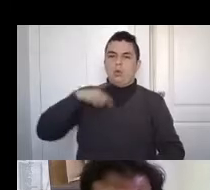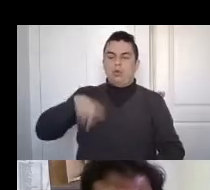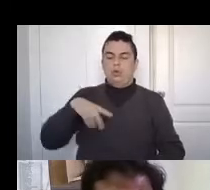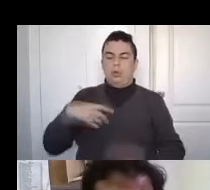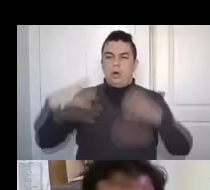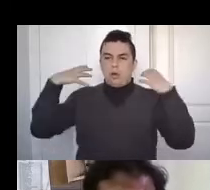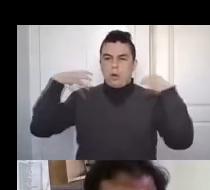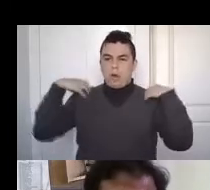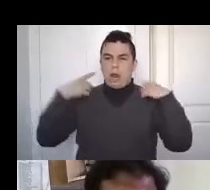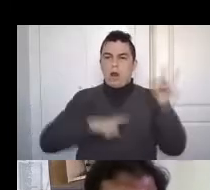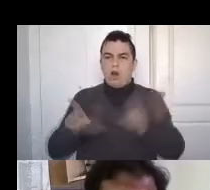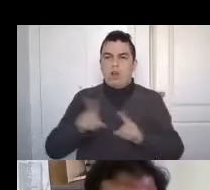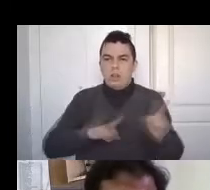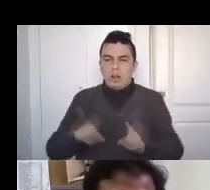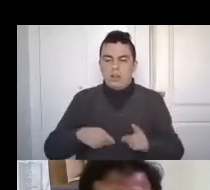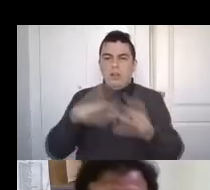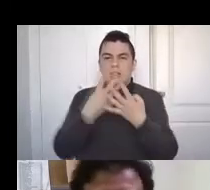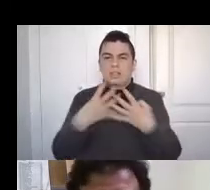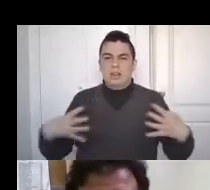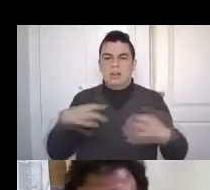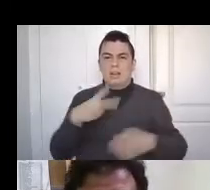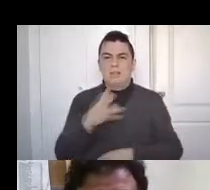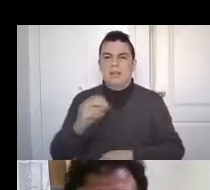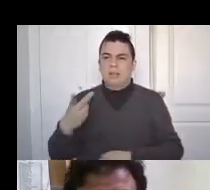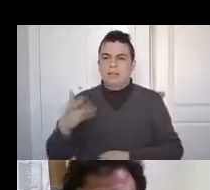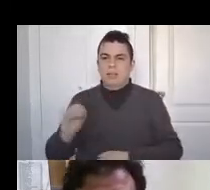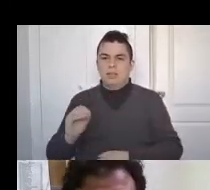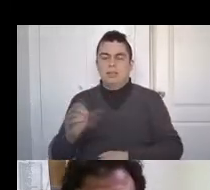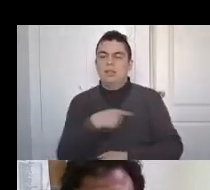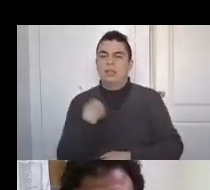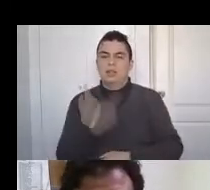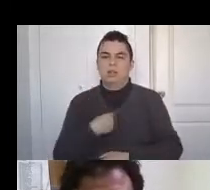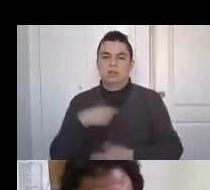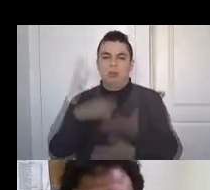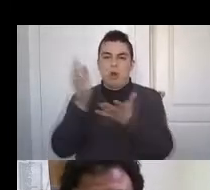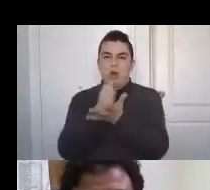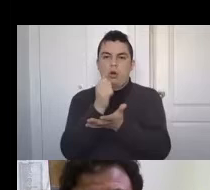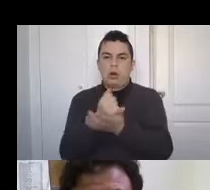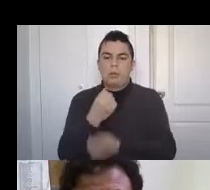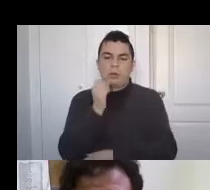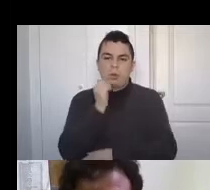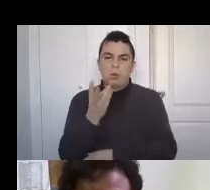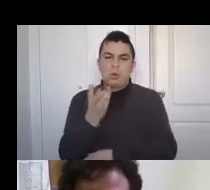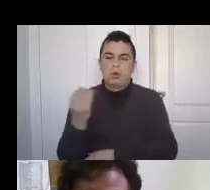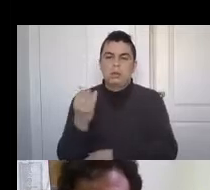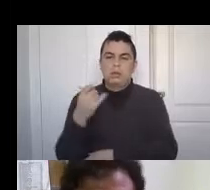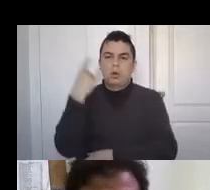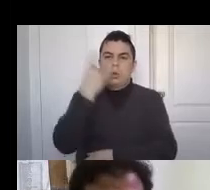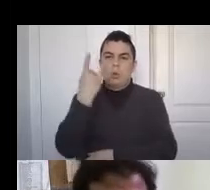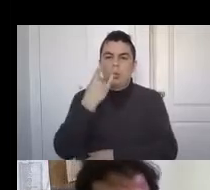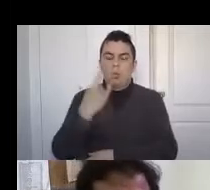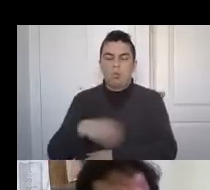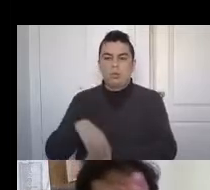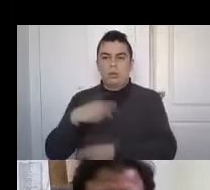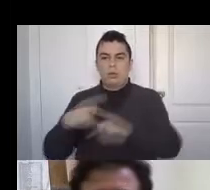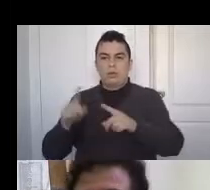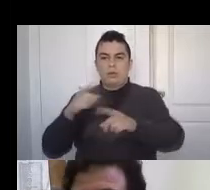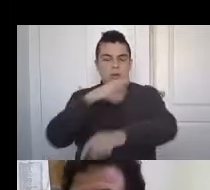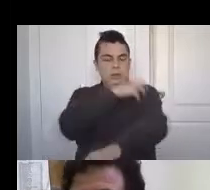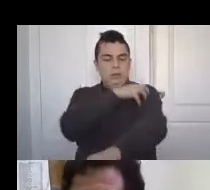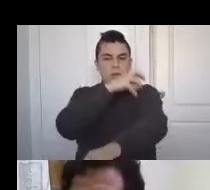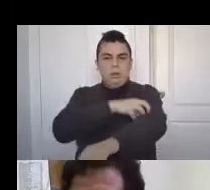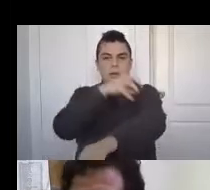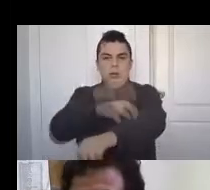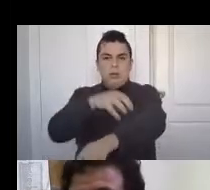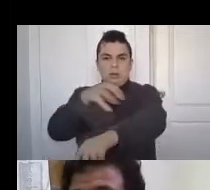durante el 2020, y podemos ver que logramos tener universidades, ¿cierto?, en cada una de las regiones de nuestro país haciendo